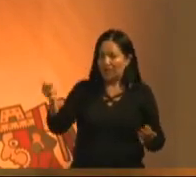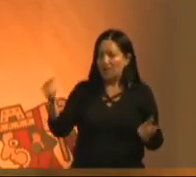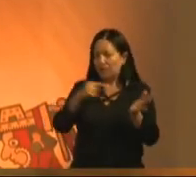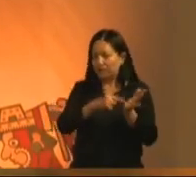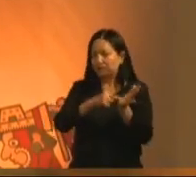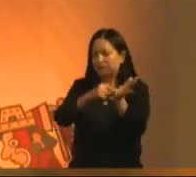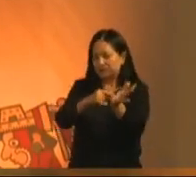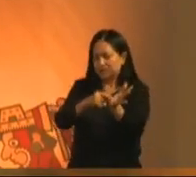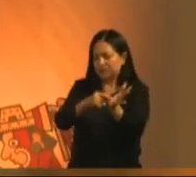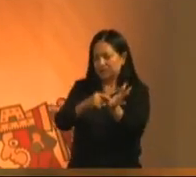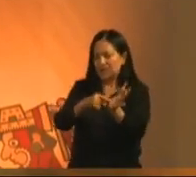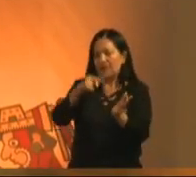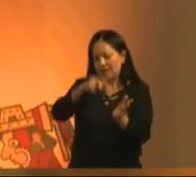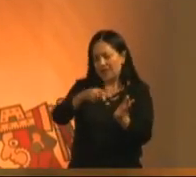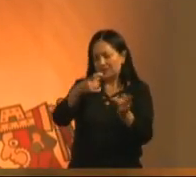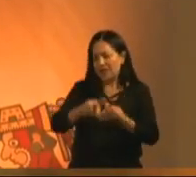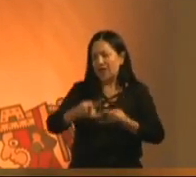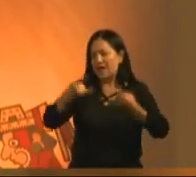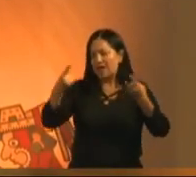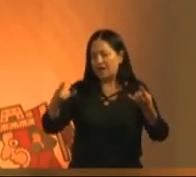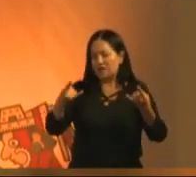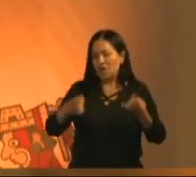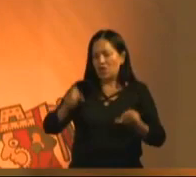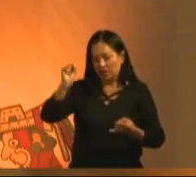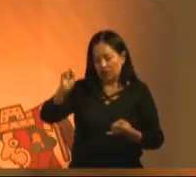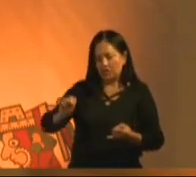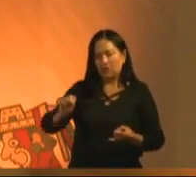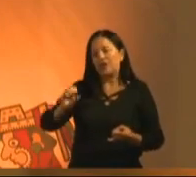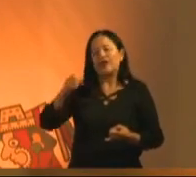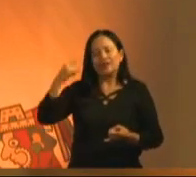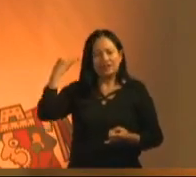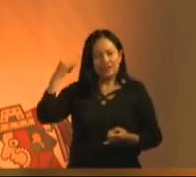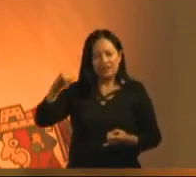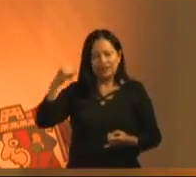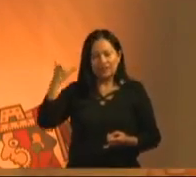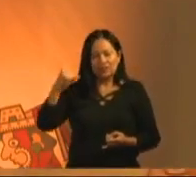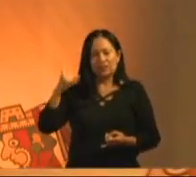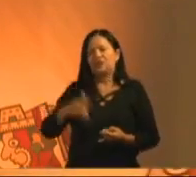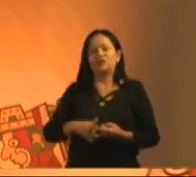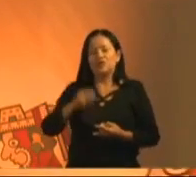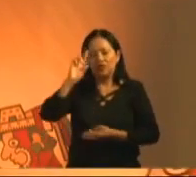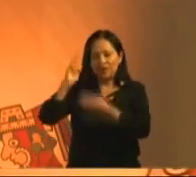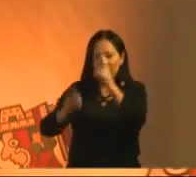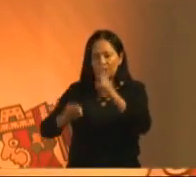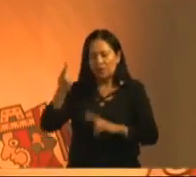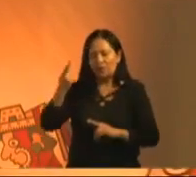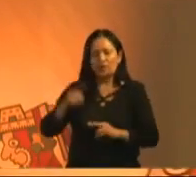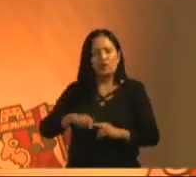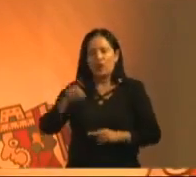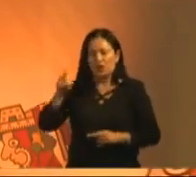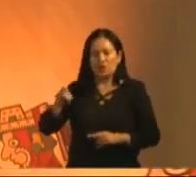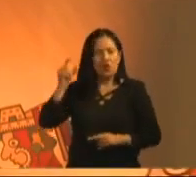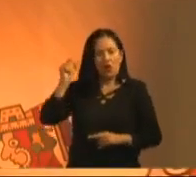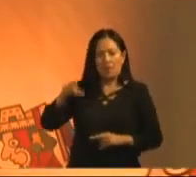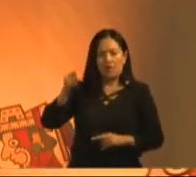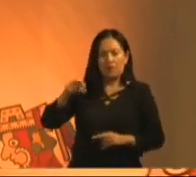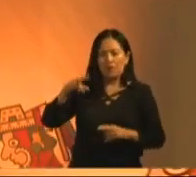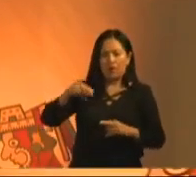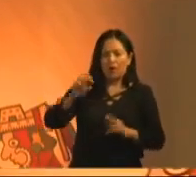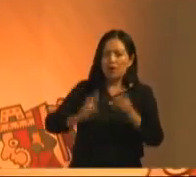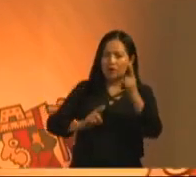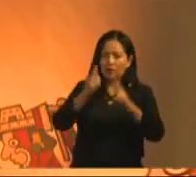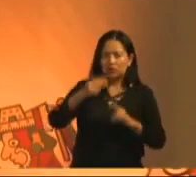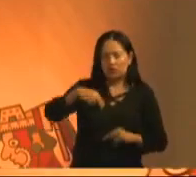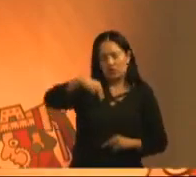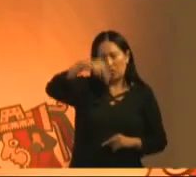historia la historia del sureste de la historia de yucatán y la revolución que no es la convencional que es la revolución del norte en la